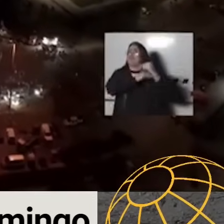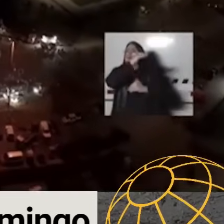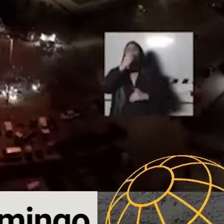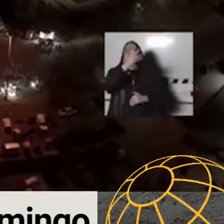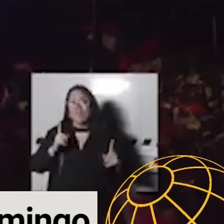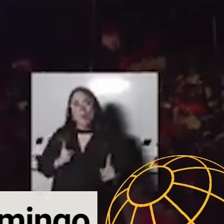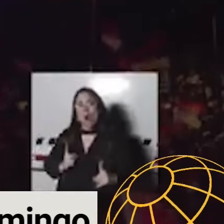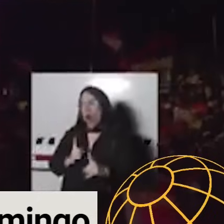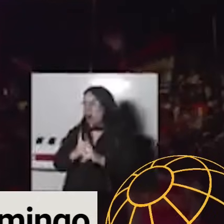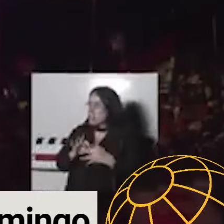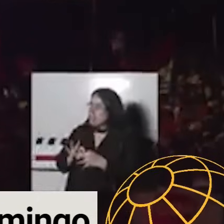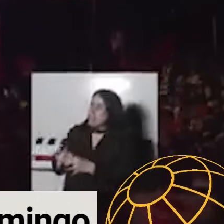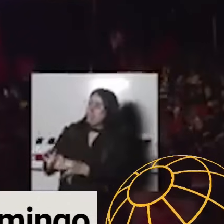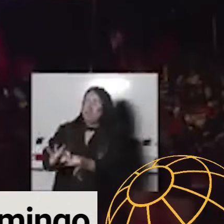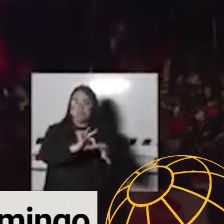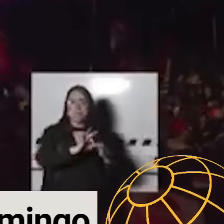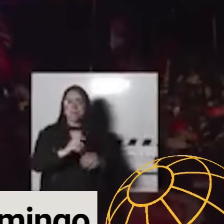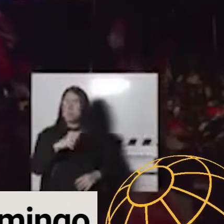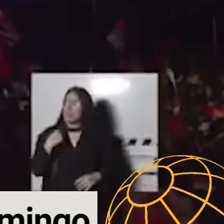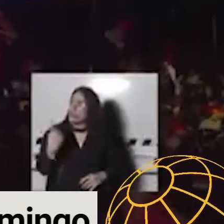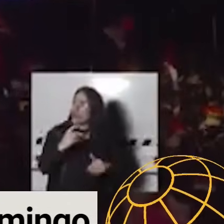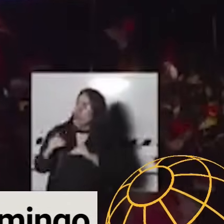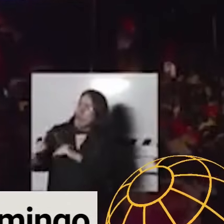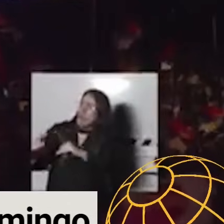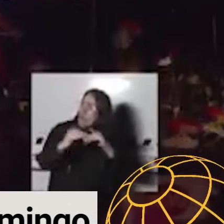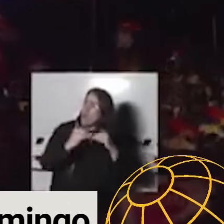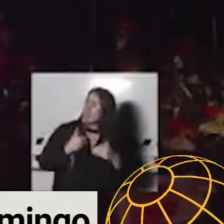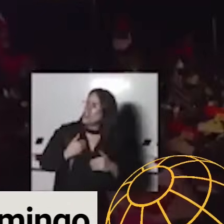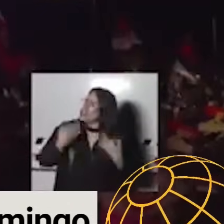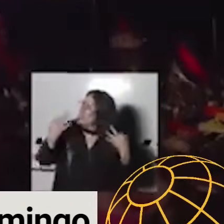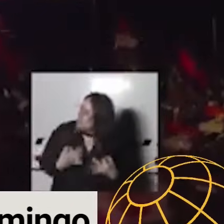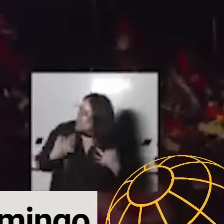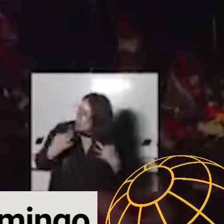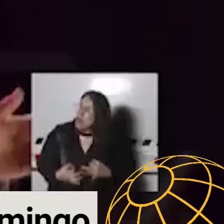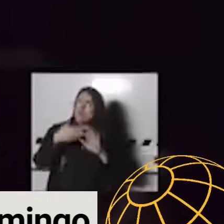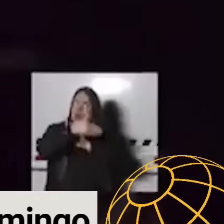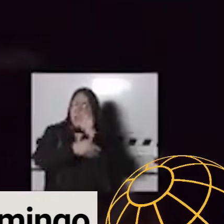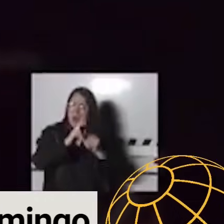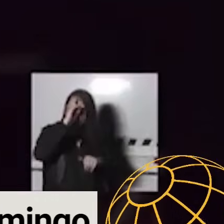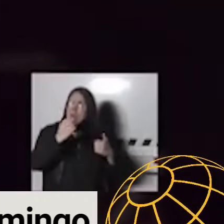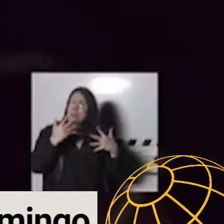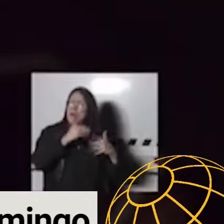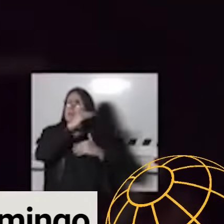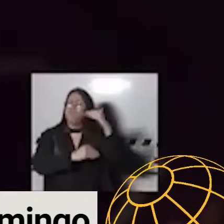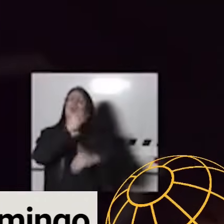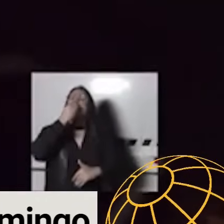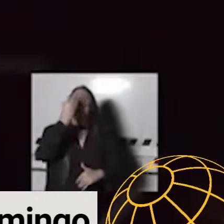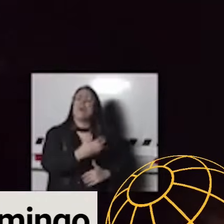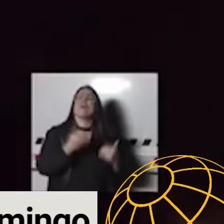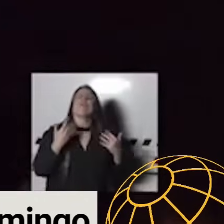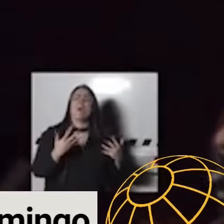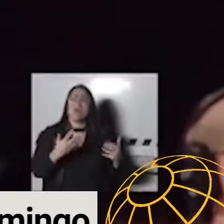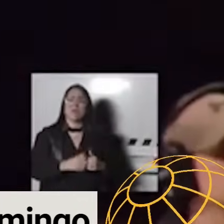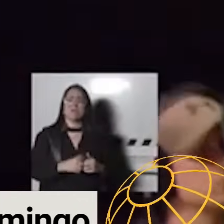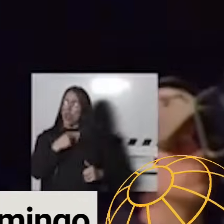en primera vuelta de que es un país que puede crecer y mucho en las distintas áreas nos